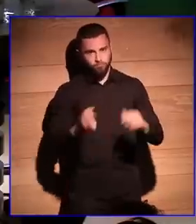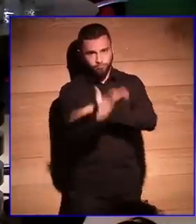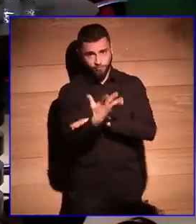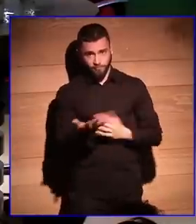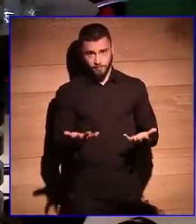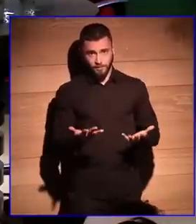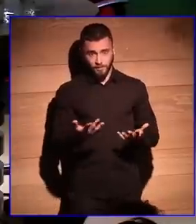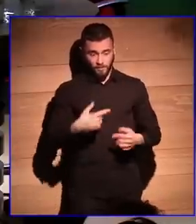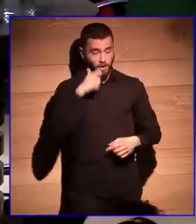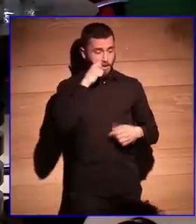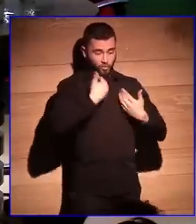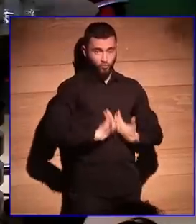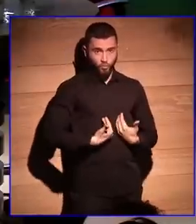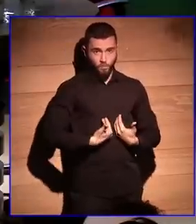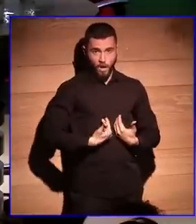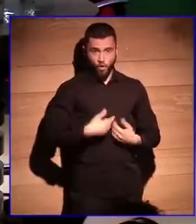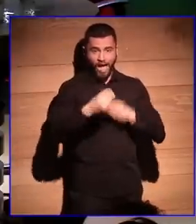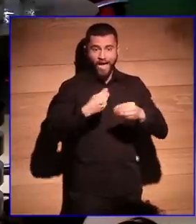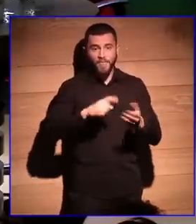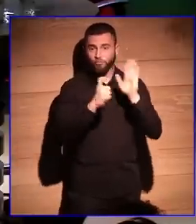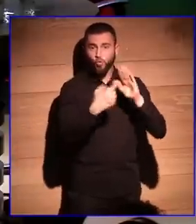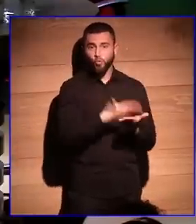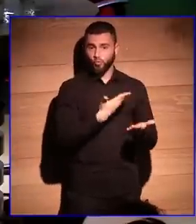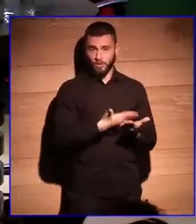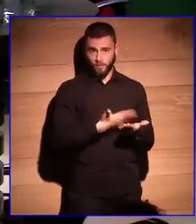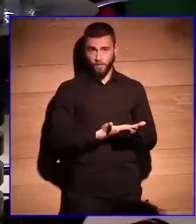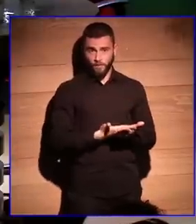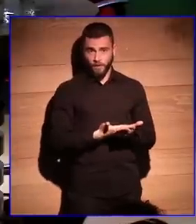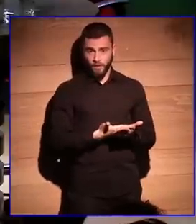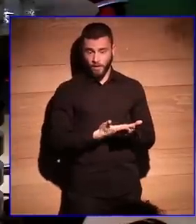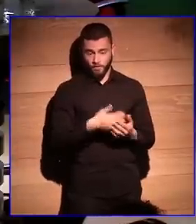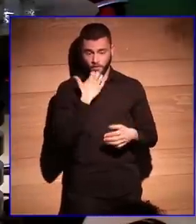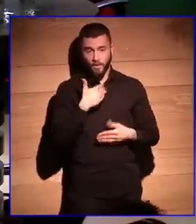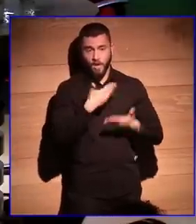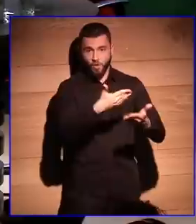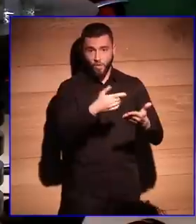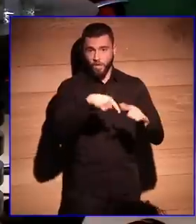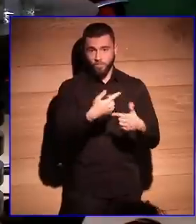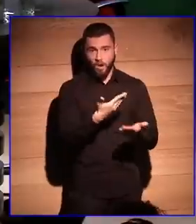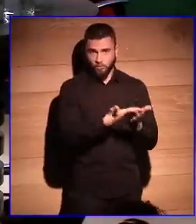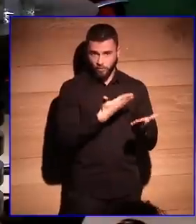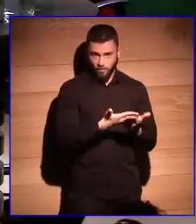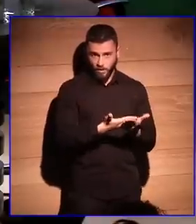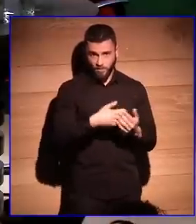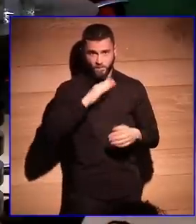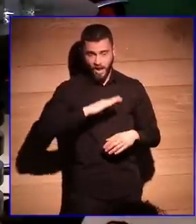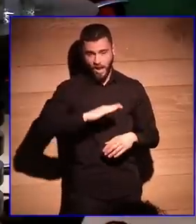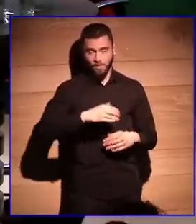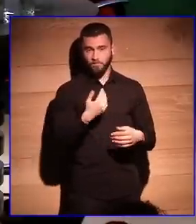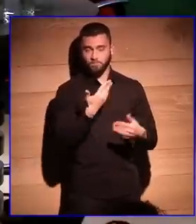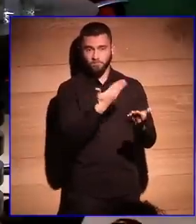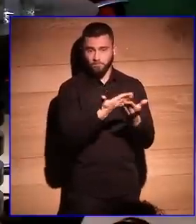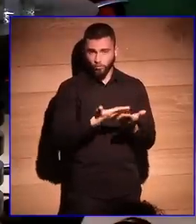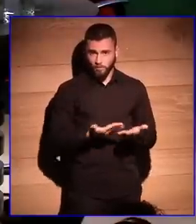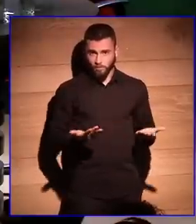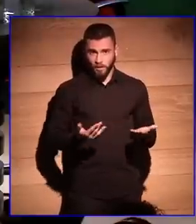se justifica todo lo que hace. O sea, al fin y al cabo el ser humano le hace acto de contrición o lo que sea y lo justifica todo, cualquier cosa lo justifica. Desde el punto de